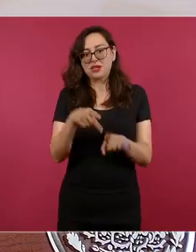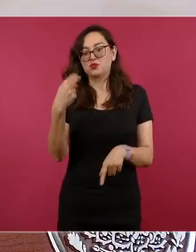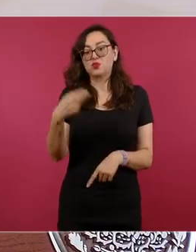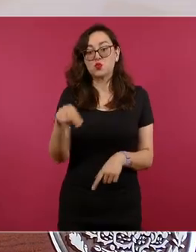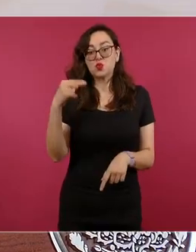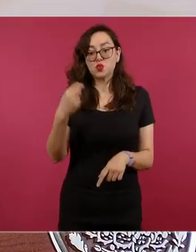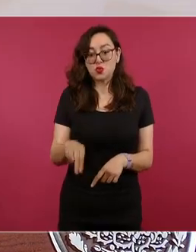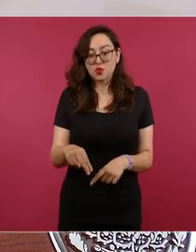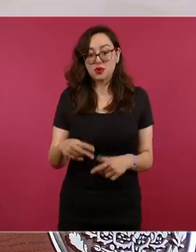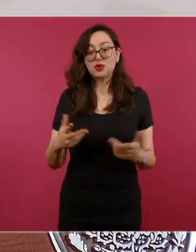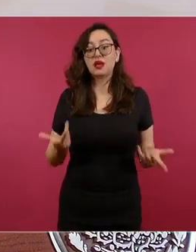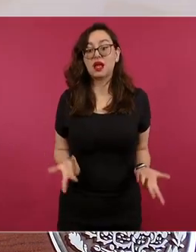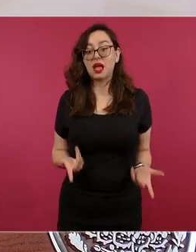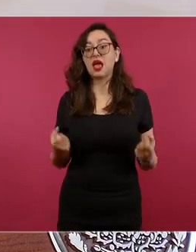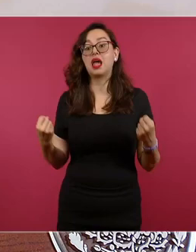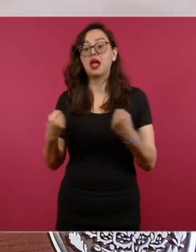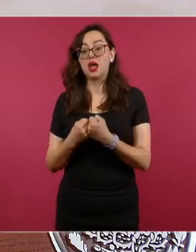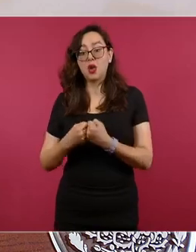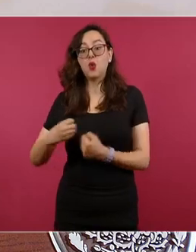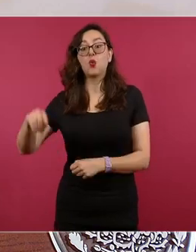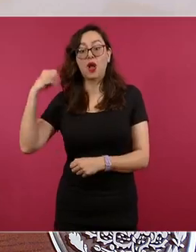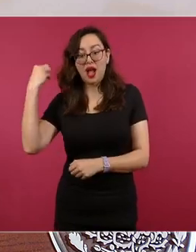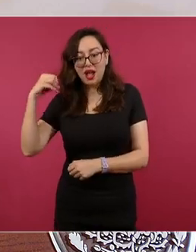Tlacotepec de Porfirio Díaz, ya me acuerdo.